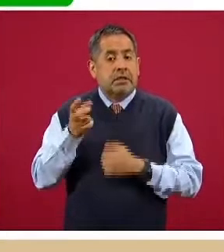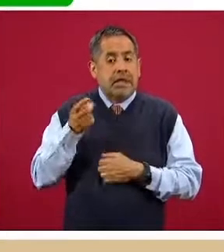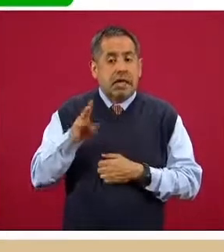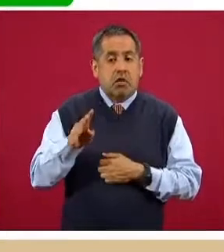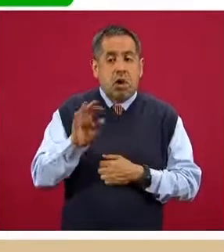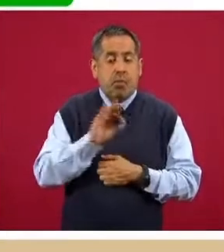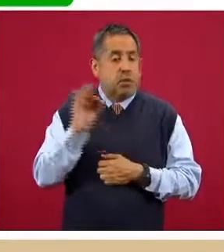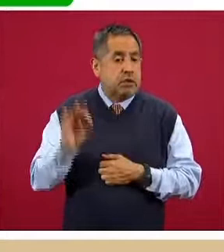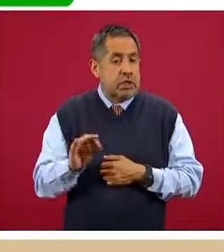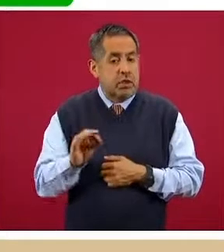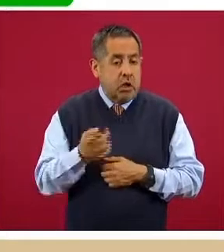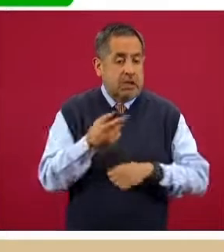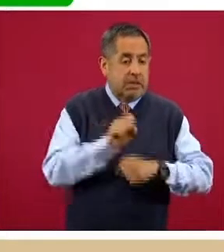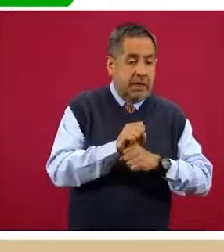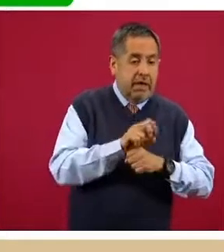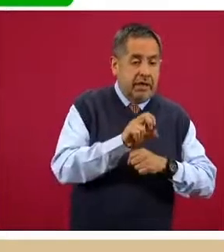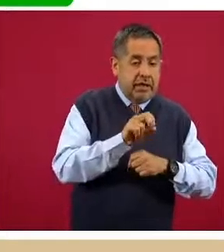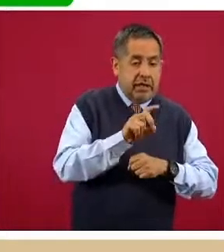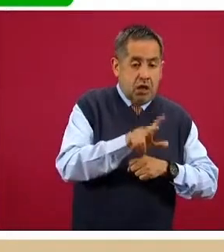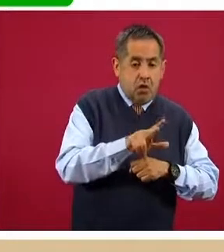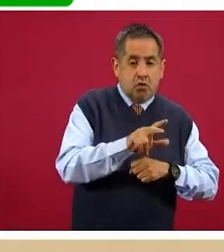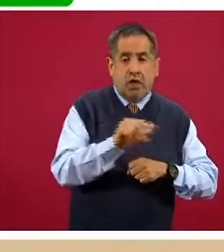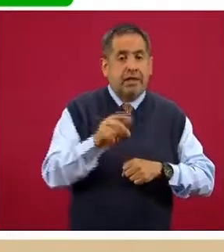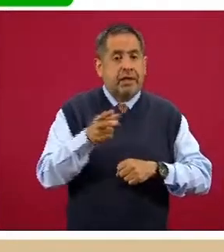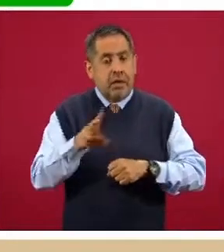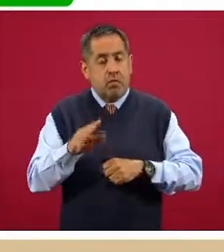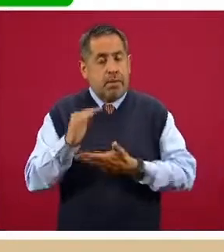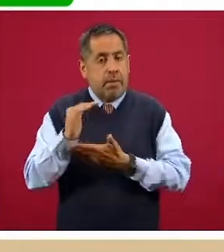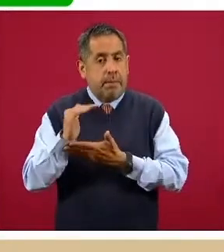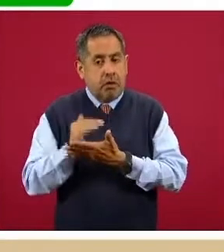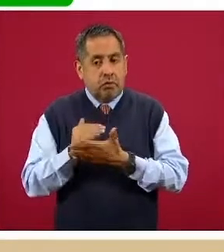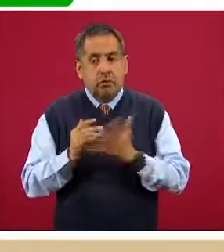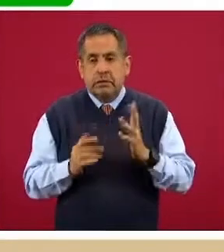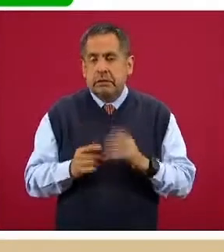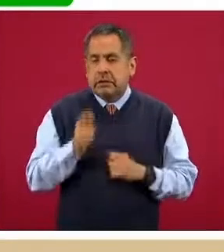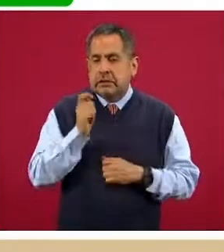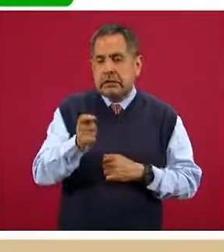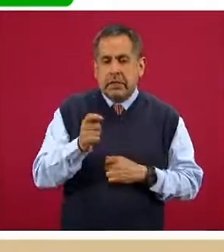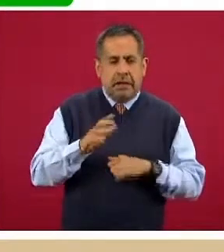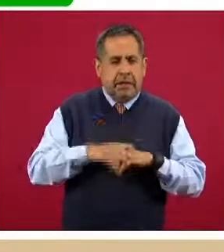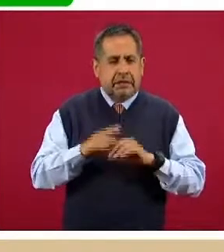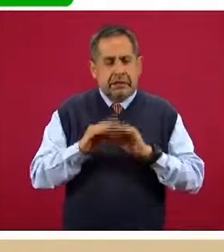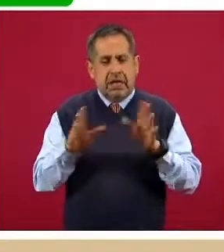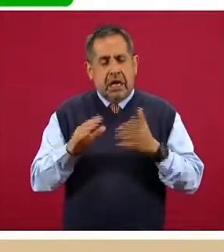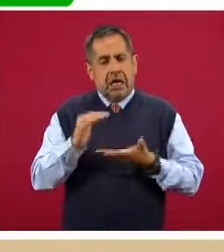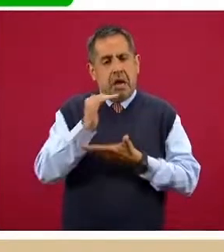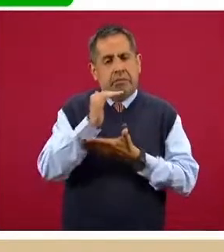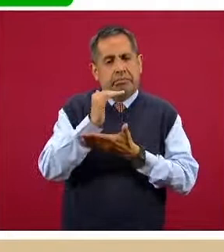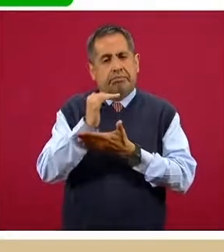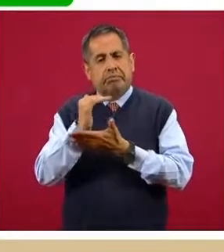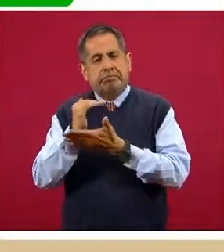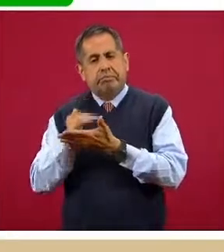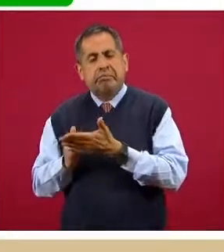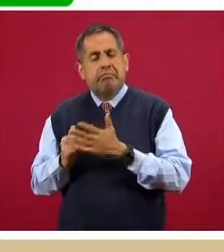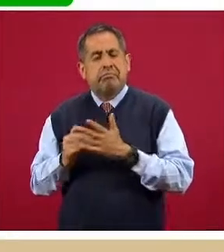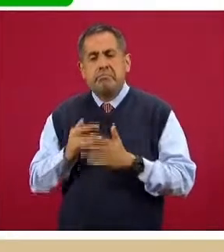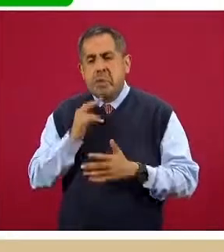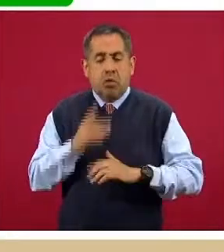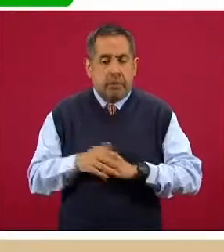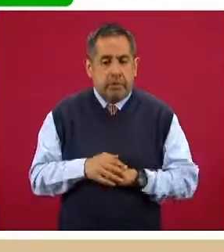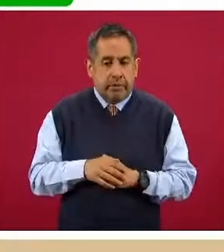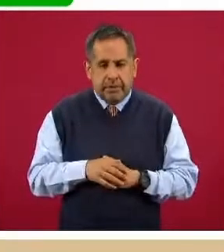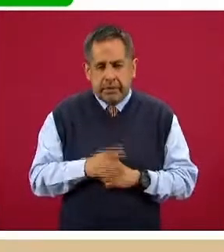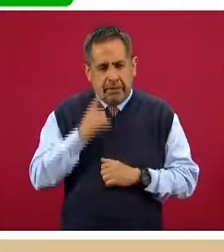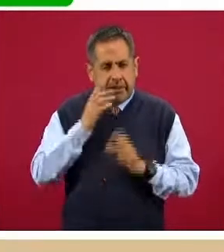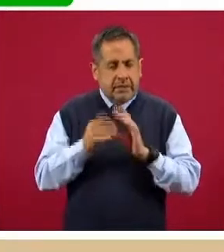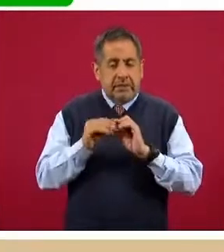39% entre la semana 38 y 39, y aquí sí hay una tendencia más clara en la ocurrencia de las mismas. El indicador